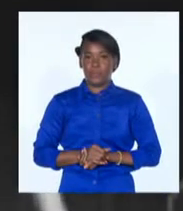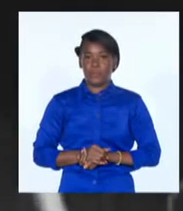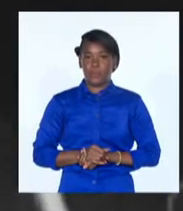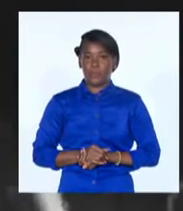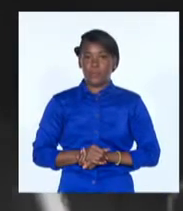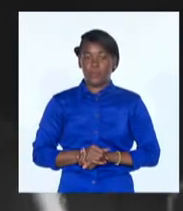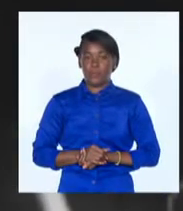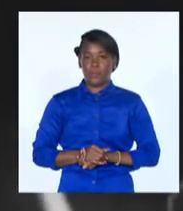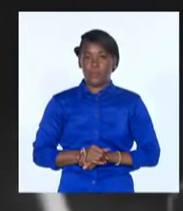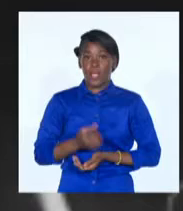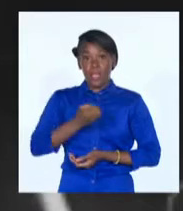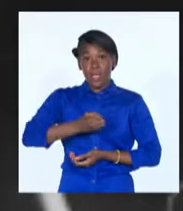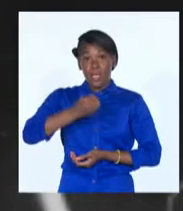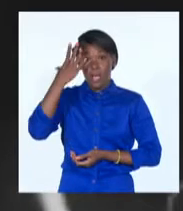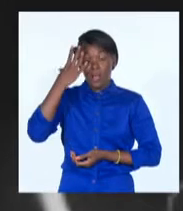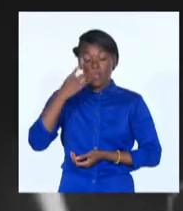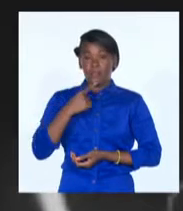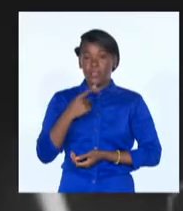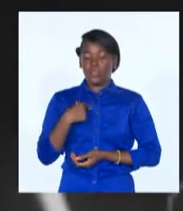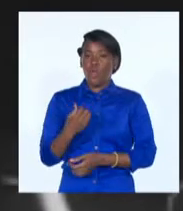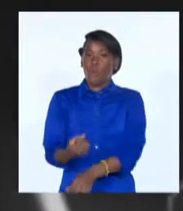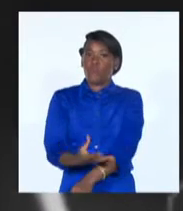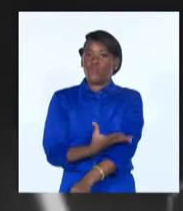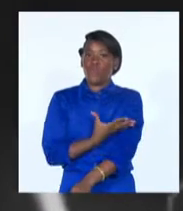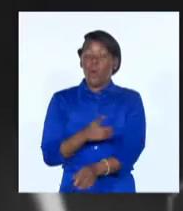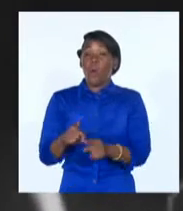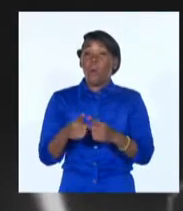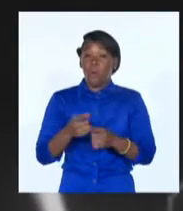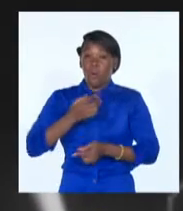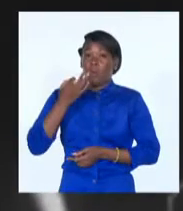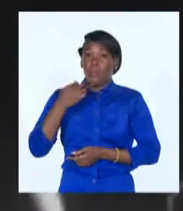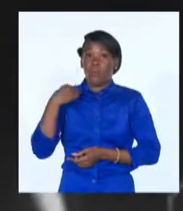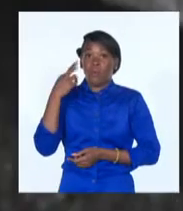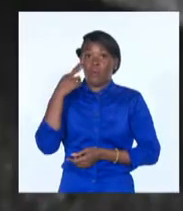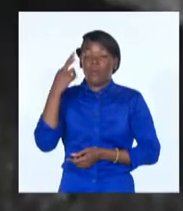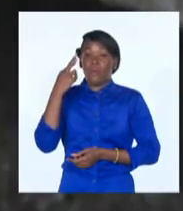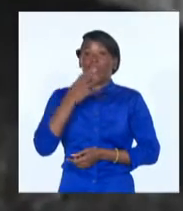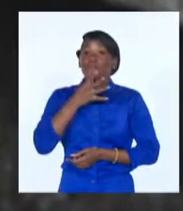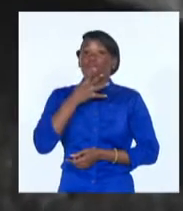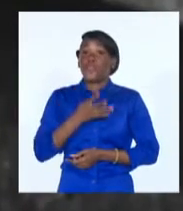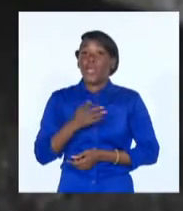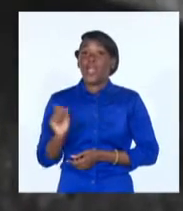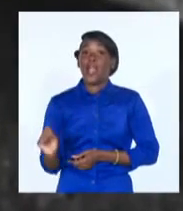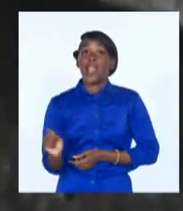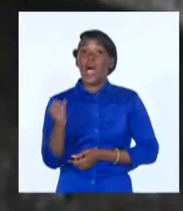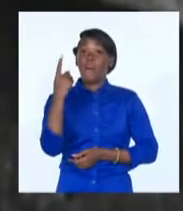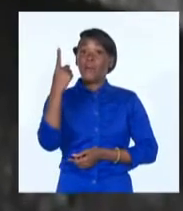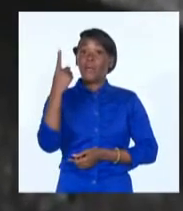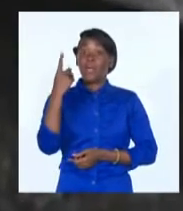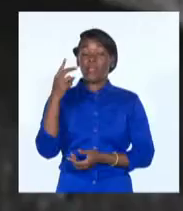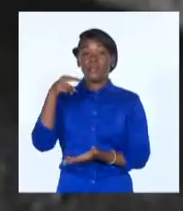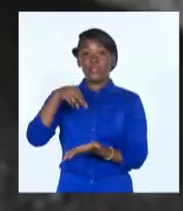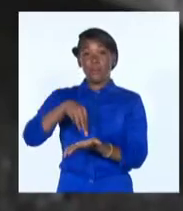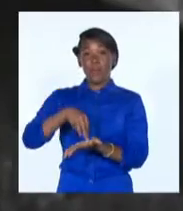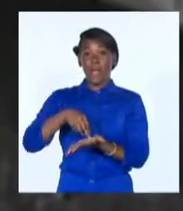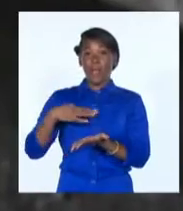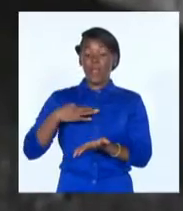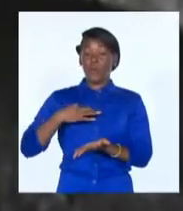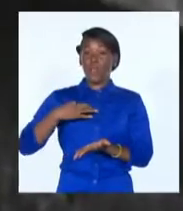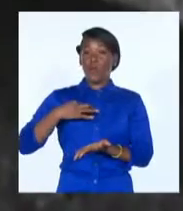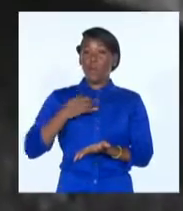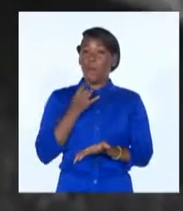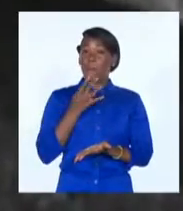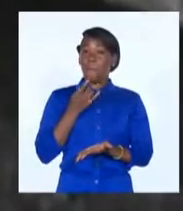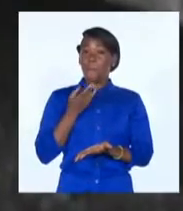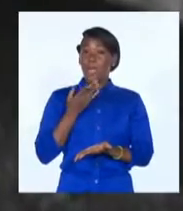se cumplían 58 años de que Fidel, de Verde Olivo, joven y rebelde, por vez primera levantara su voz en este podio.